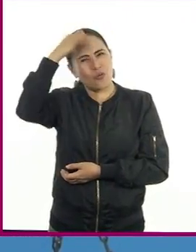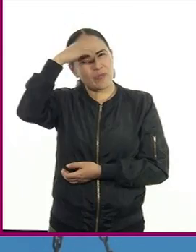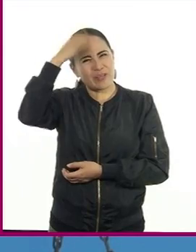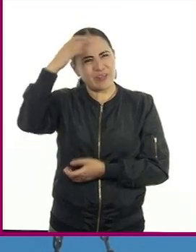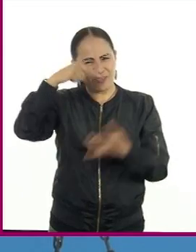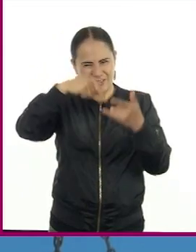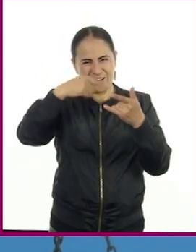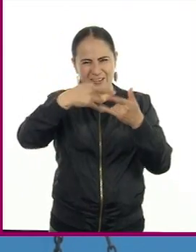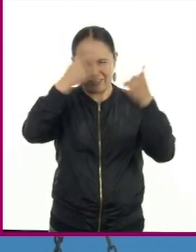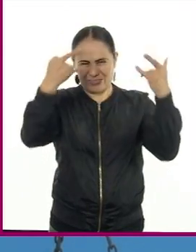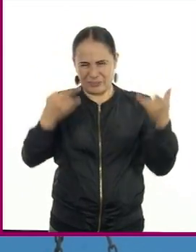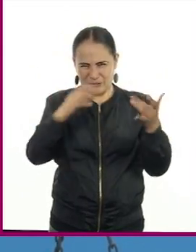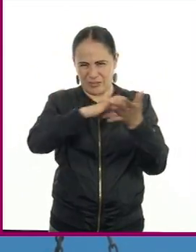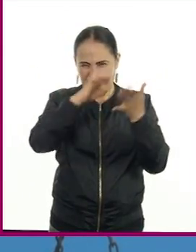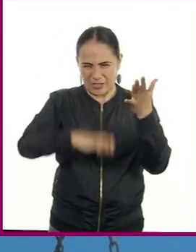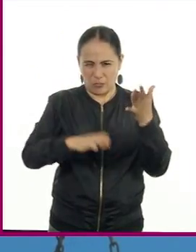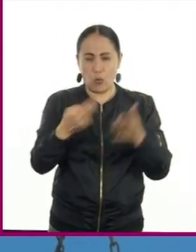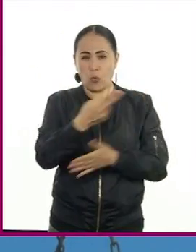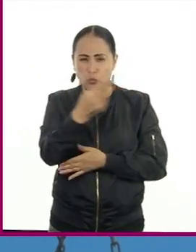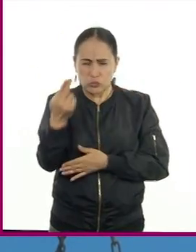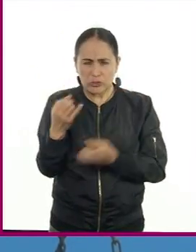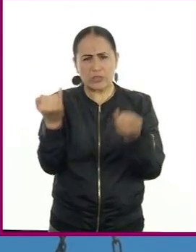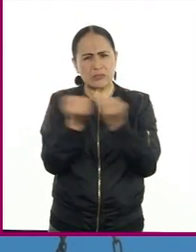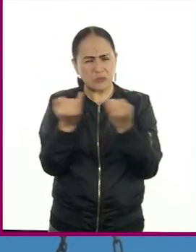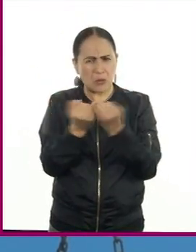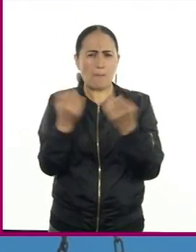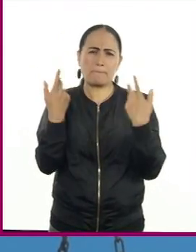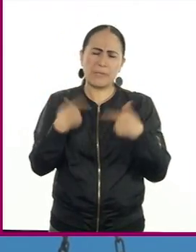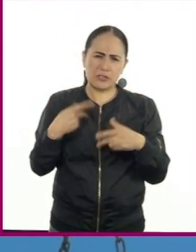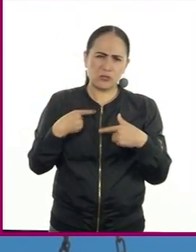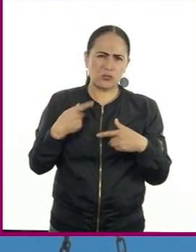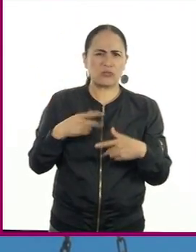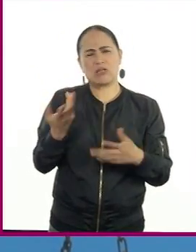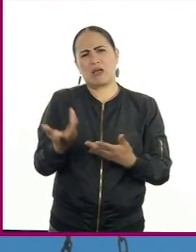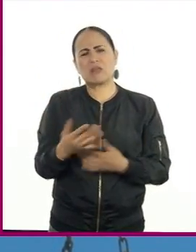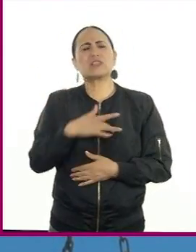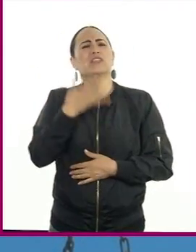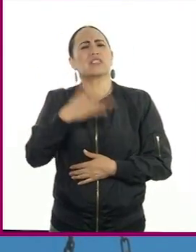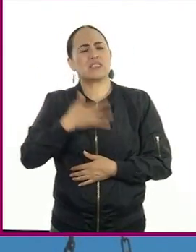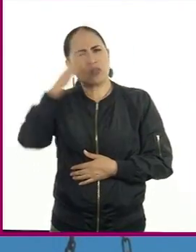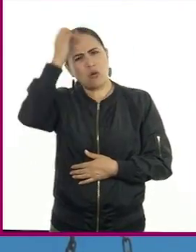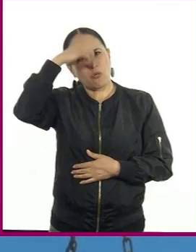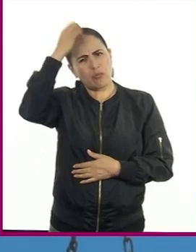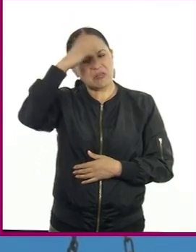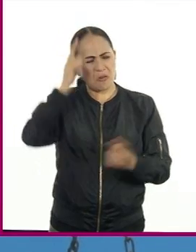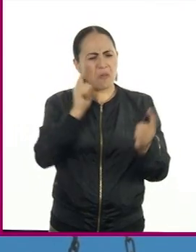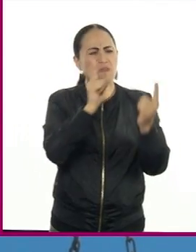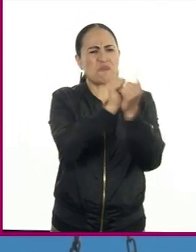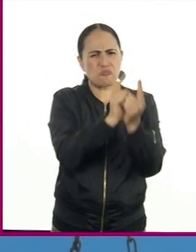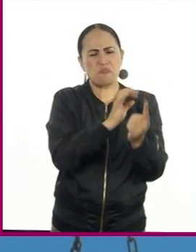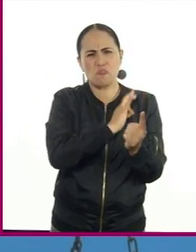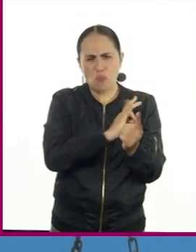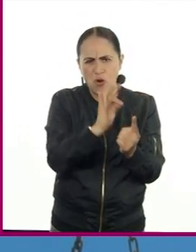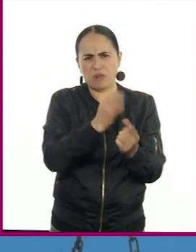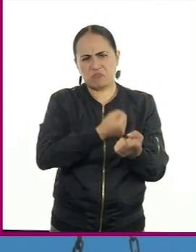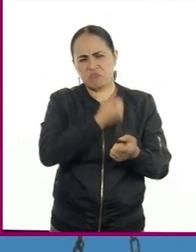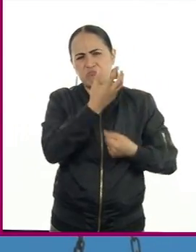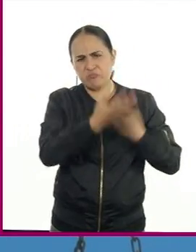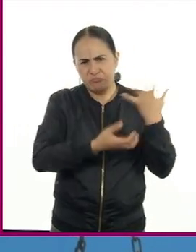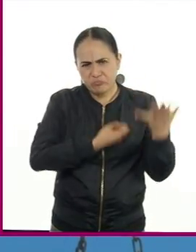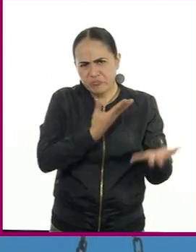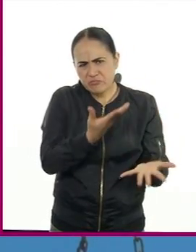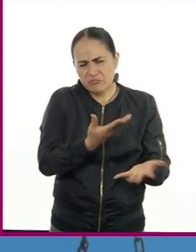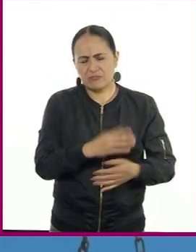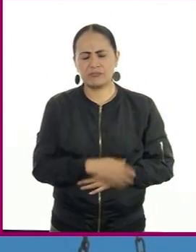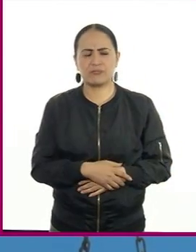caso. Si tienen oportunidad, platiquen con alguien sobre su postura o argumentos que pudieron generar sobre